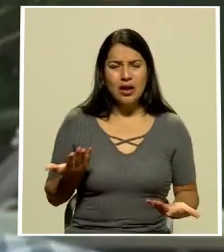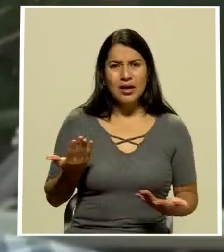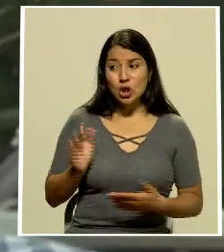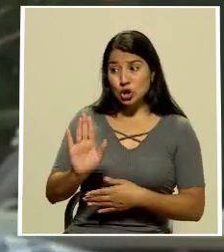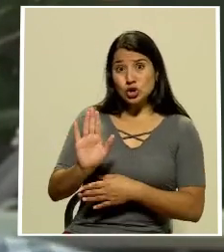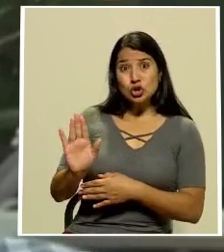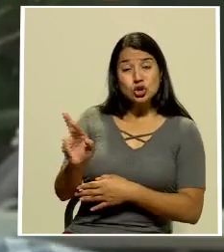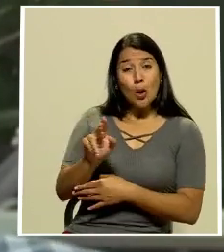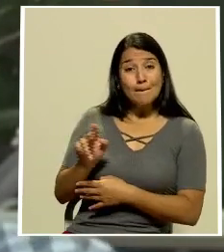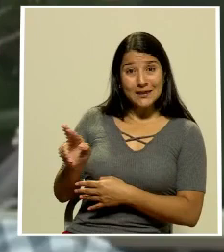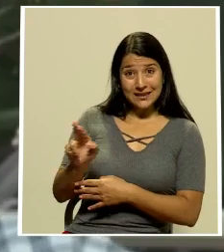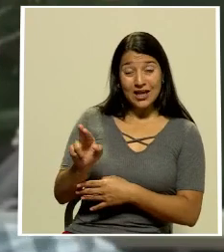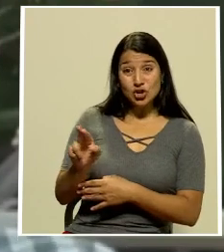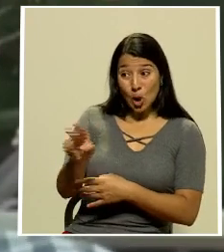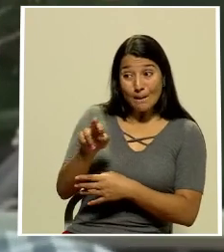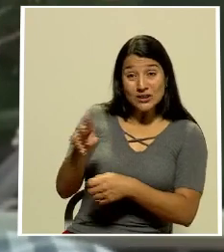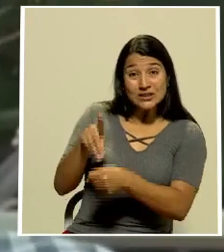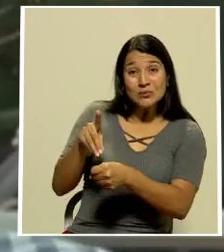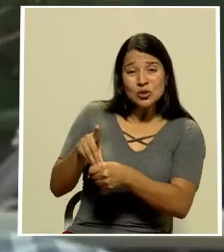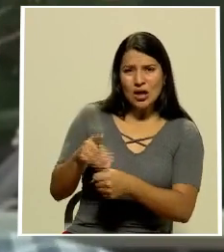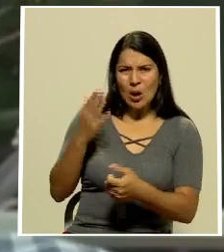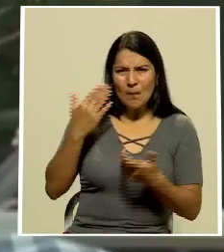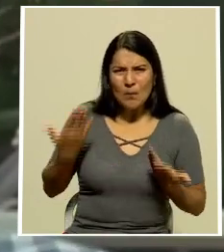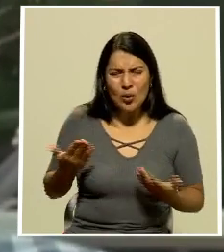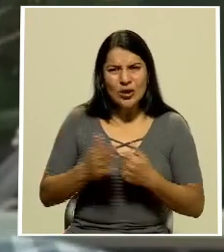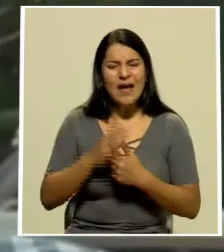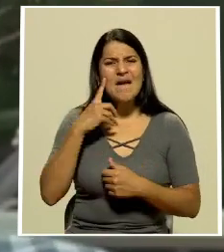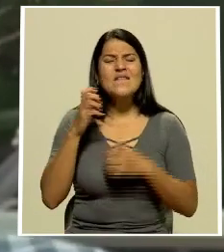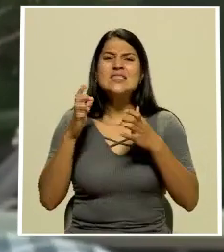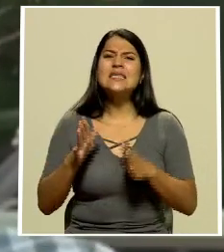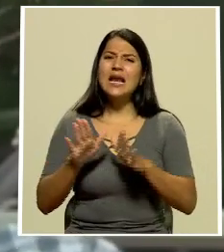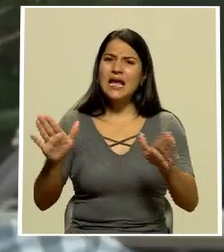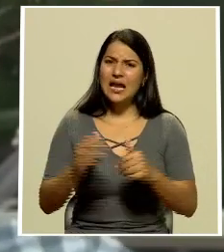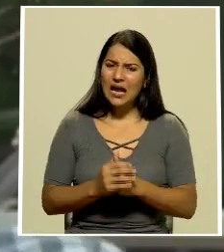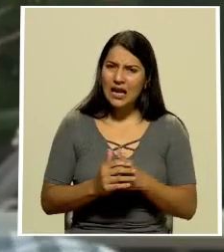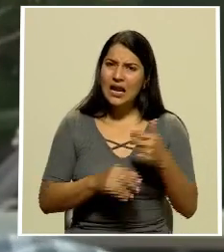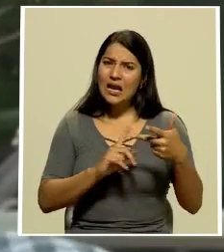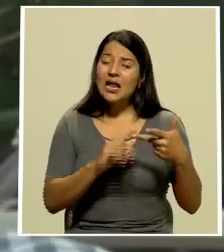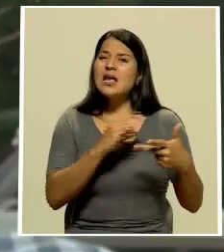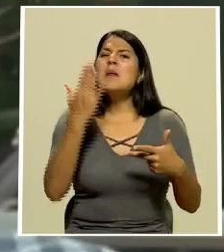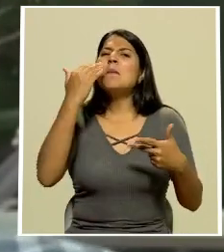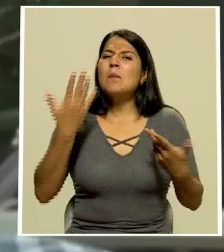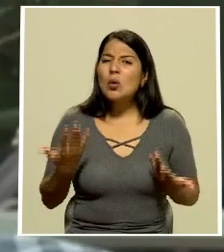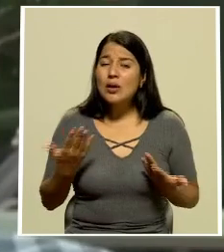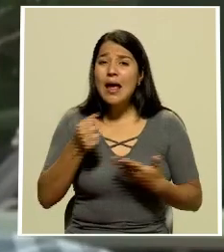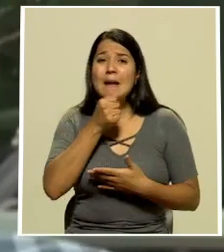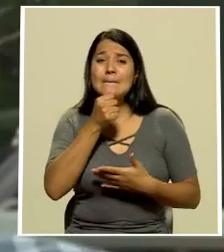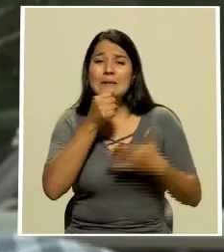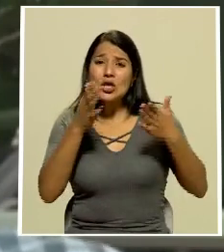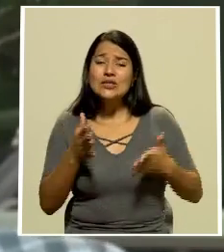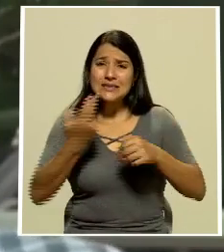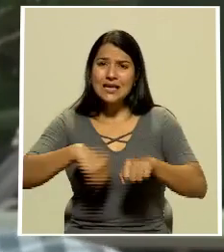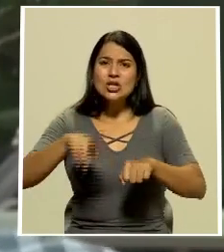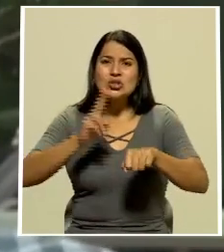compañeros diputados. ¿Por qué la fiscala general? ¿Y por qué la gran prensa nacional